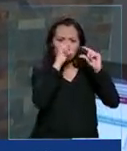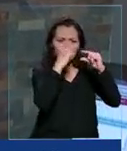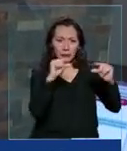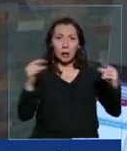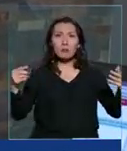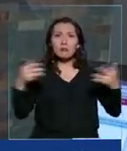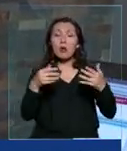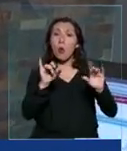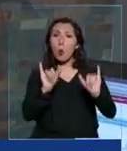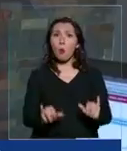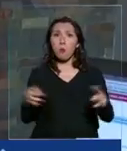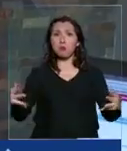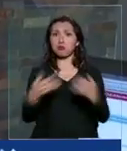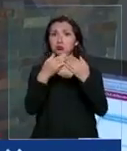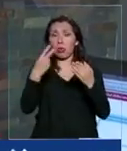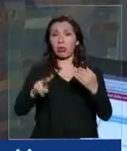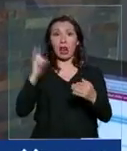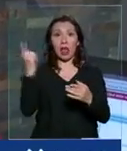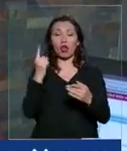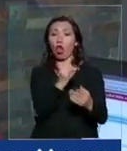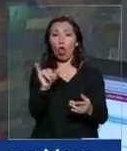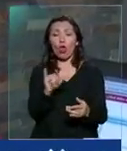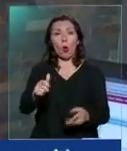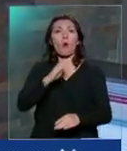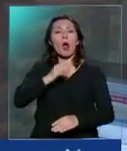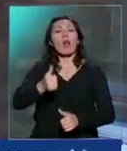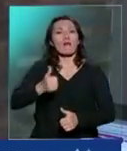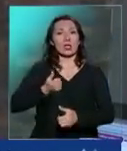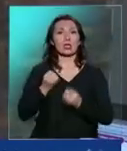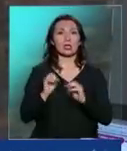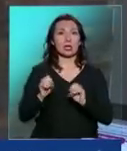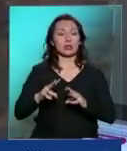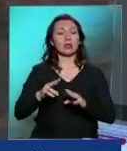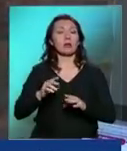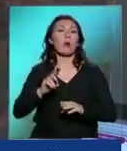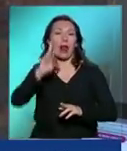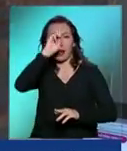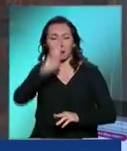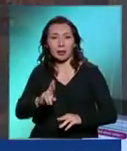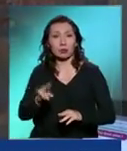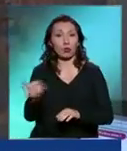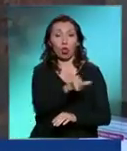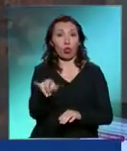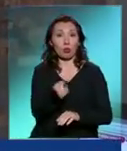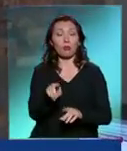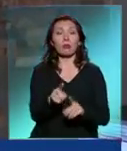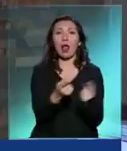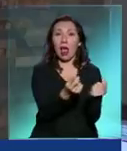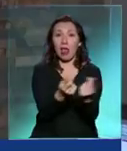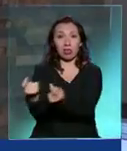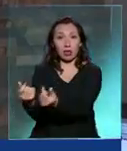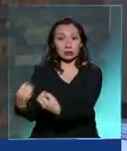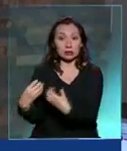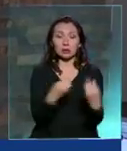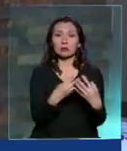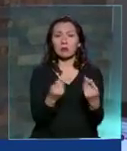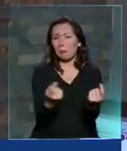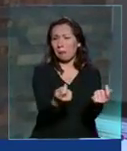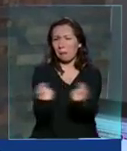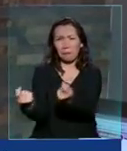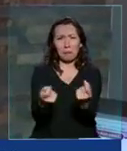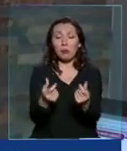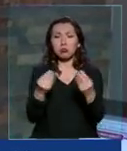al currículum nacional, y bueno, claramente los dos se apegan al currículum nacional. Creo que la calidad de los dos son por lo menos